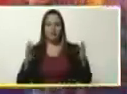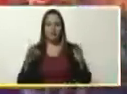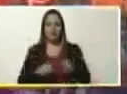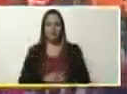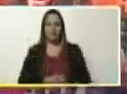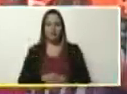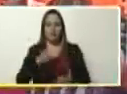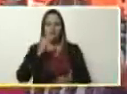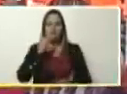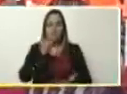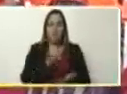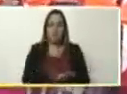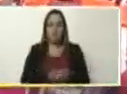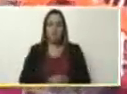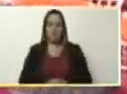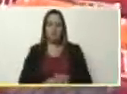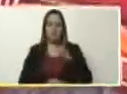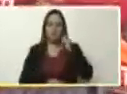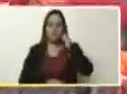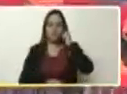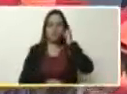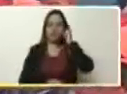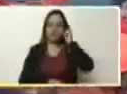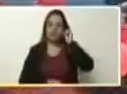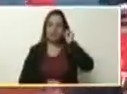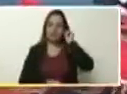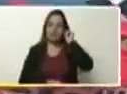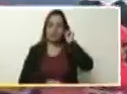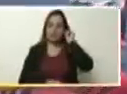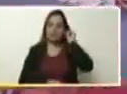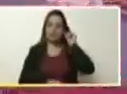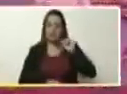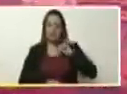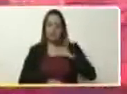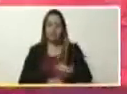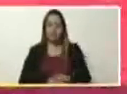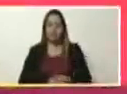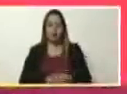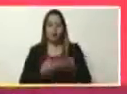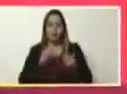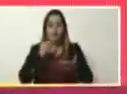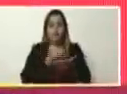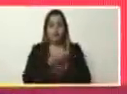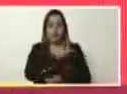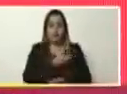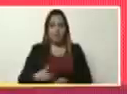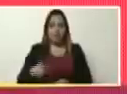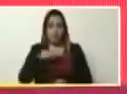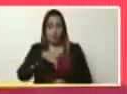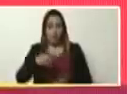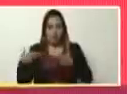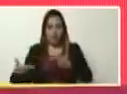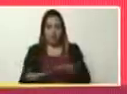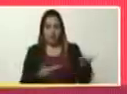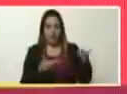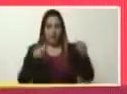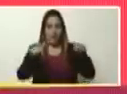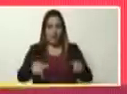Muchas gracias. Muchas gracias, presidente. Le damos la bienvenida a